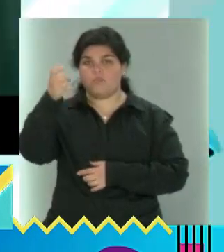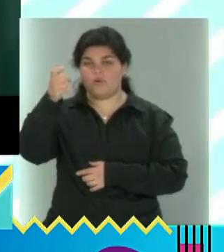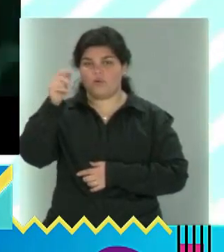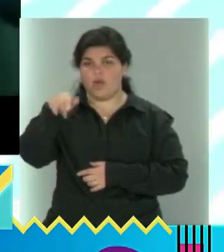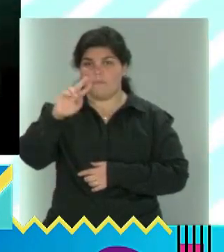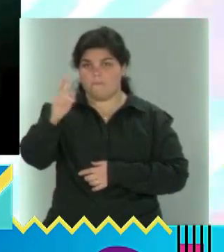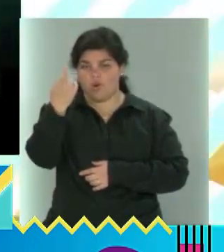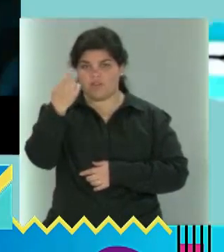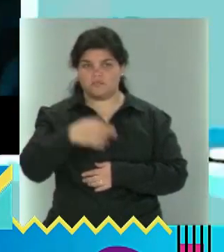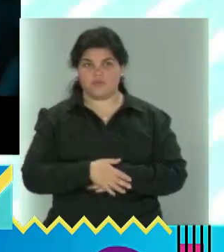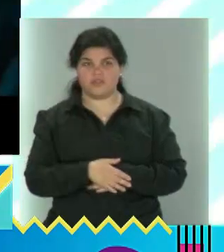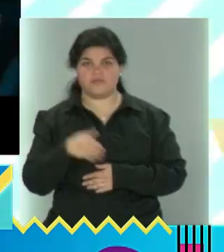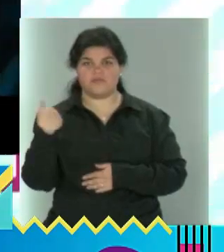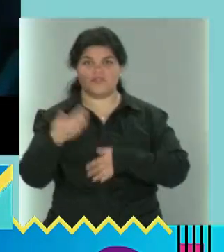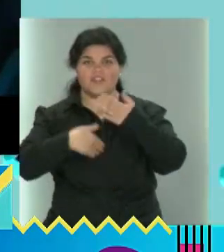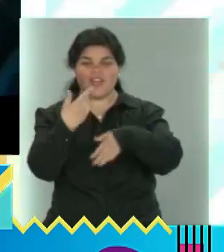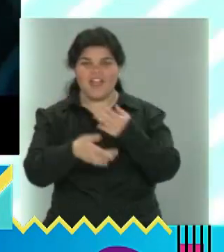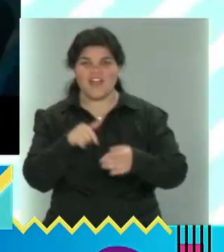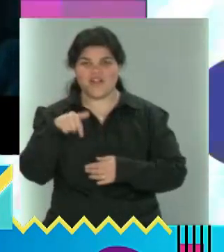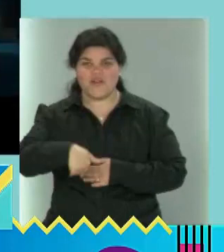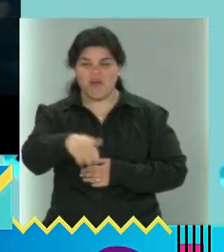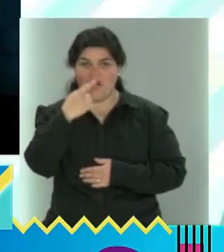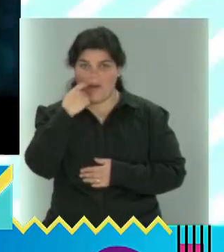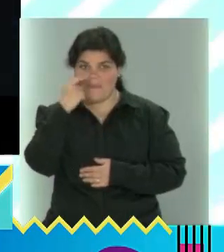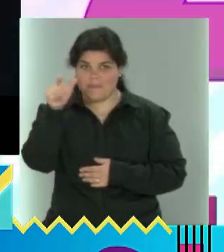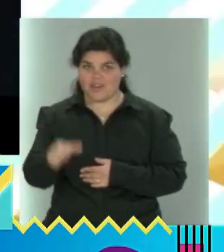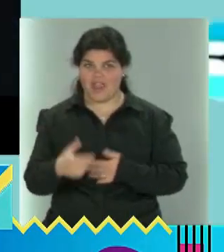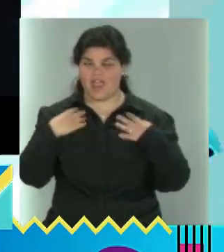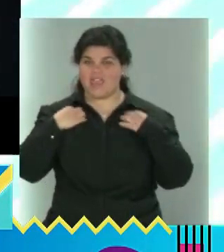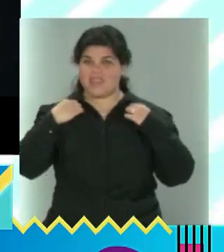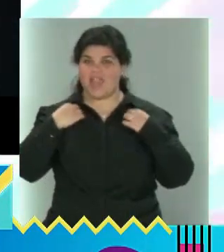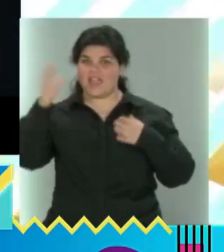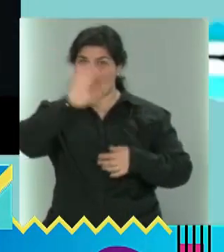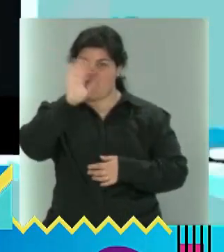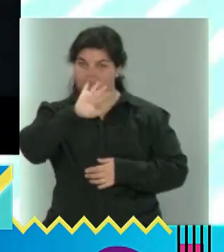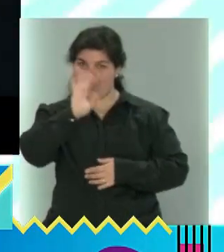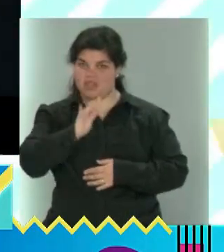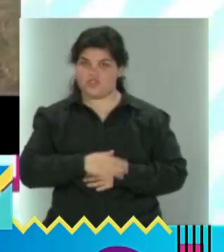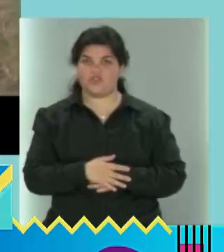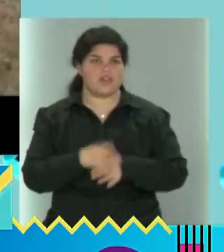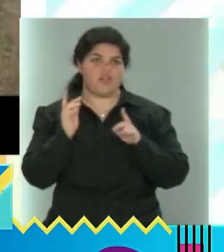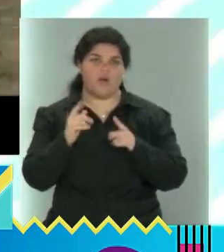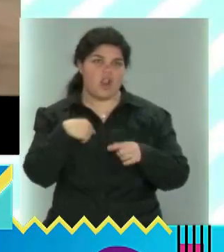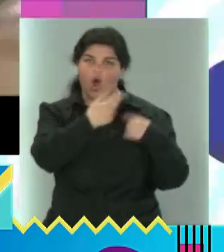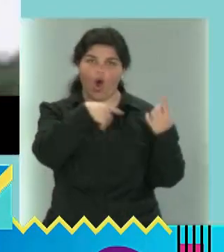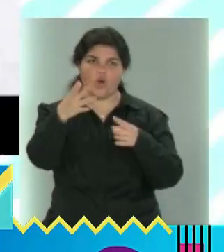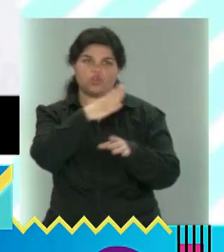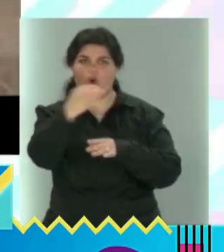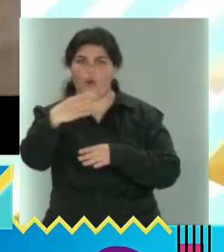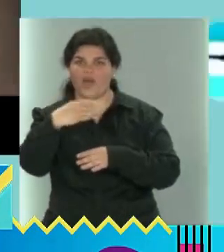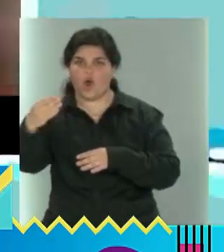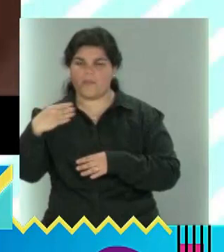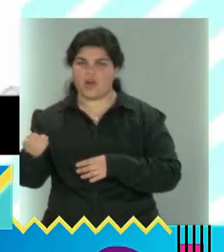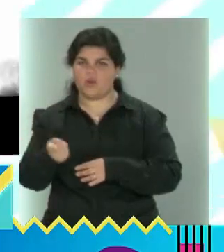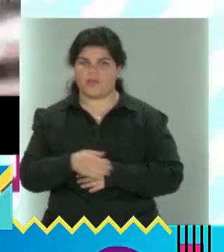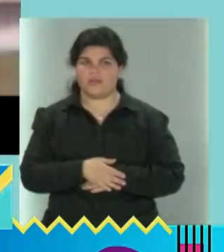la película. En Game of Death, Bruce Lee usa el famoso traje amarillo que se parodia en un montón de series televisivas y se